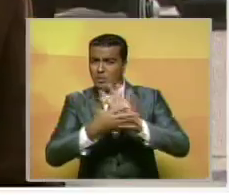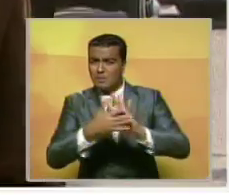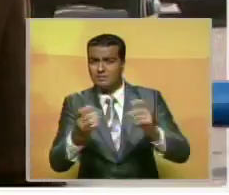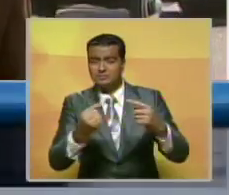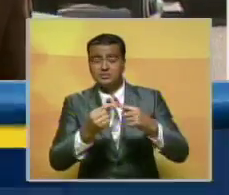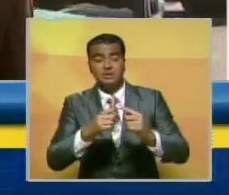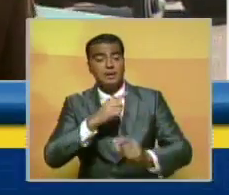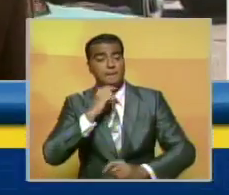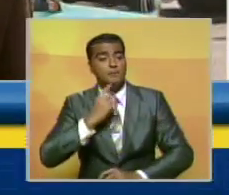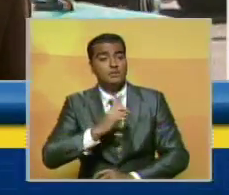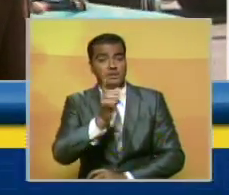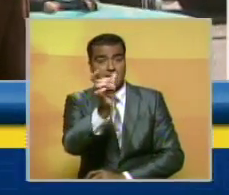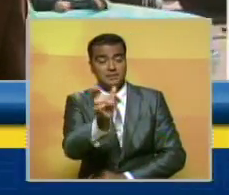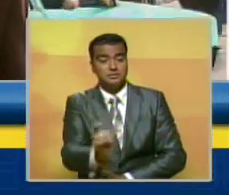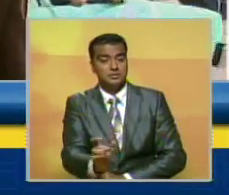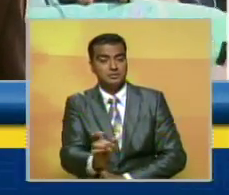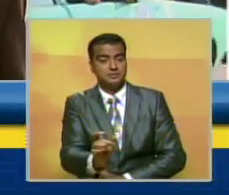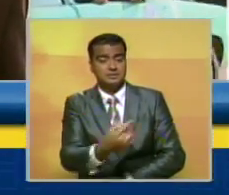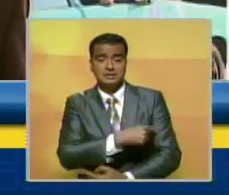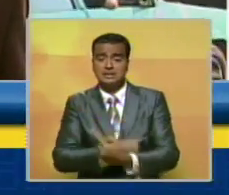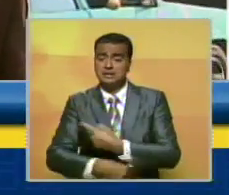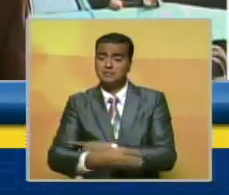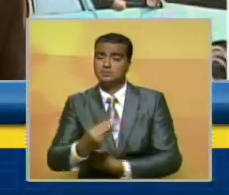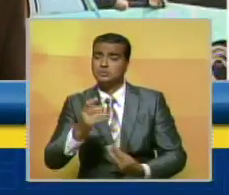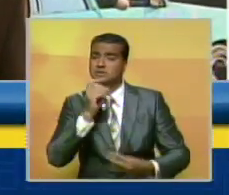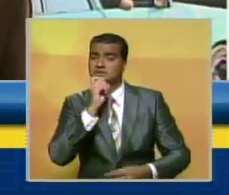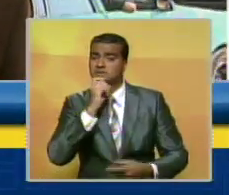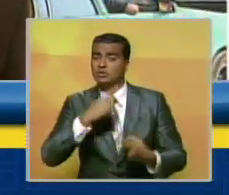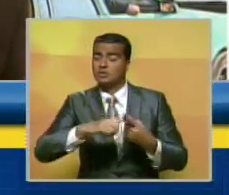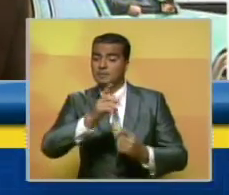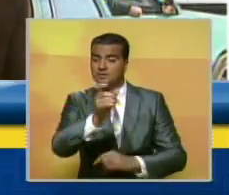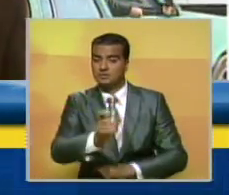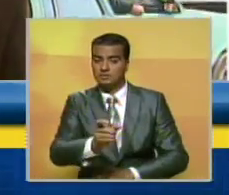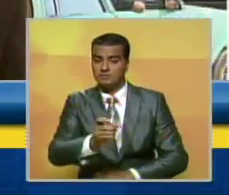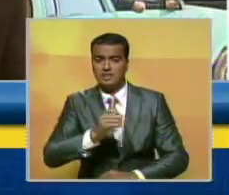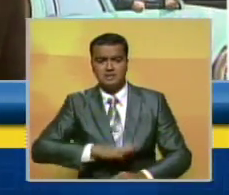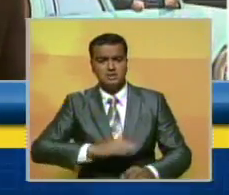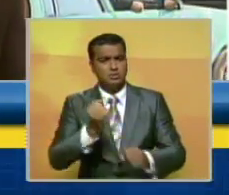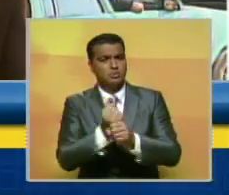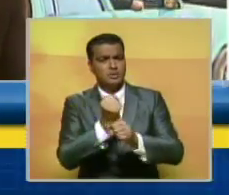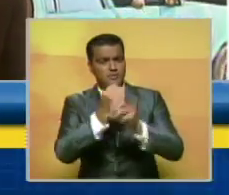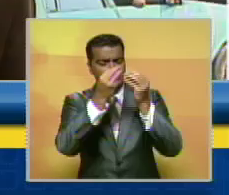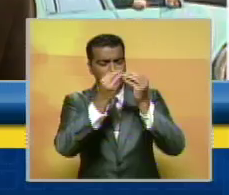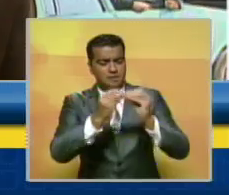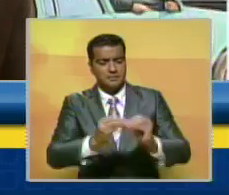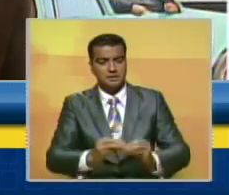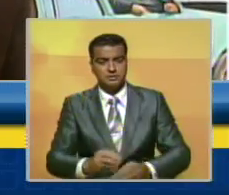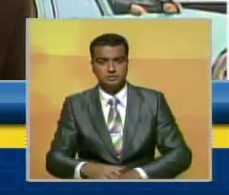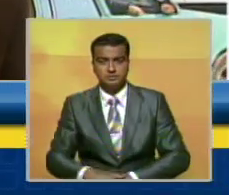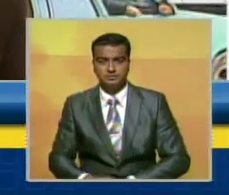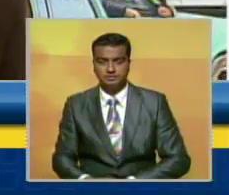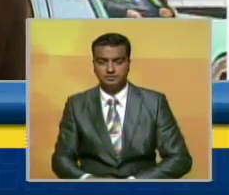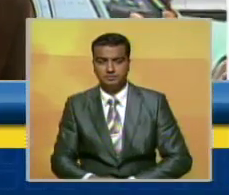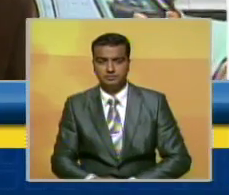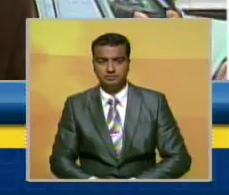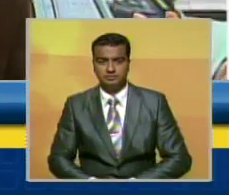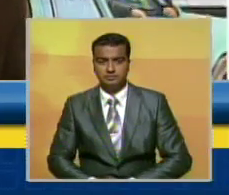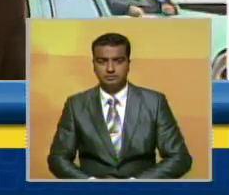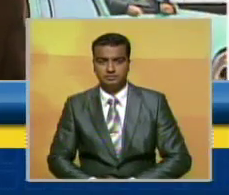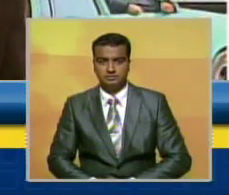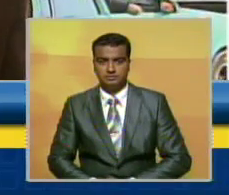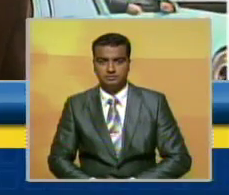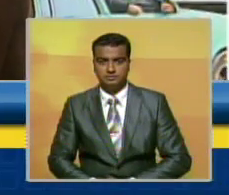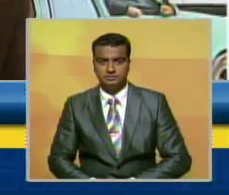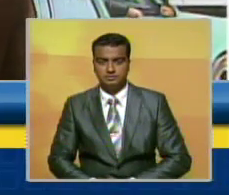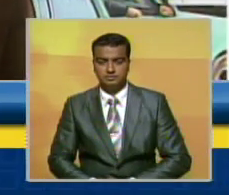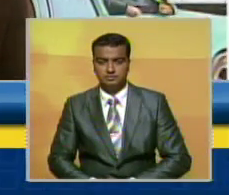la muerte de esta persona y heridas graves mientras estaban haciendo unos trabajos de mantenimiento del área